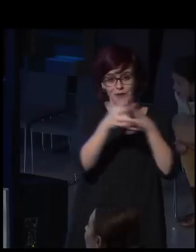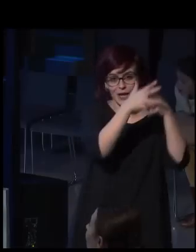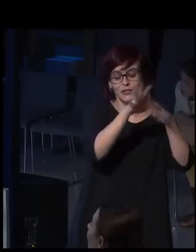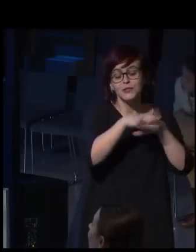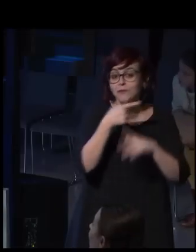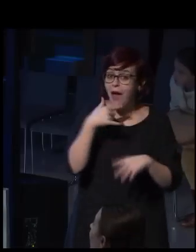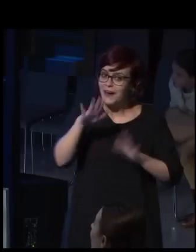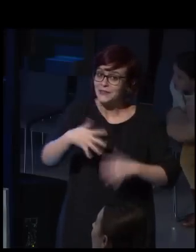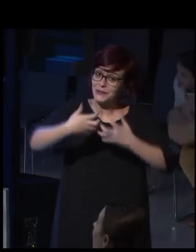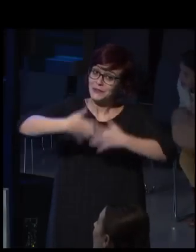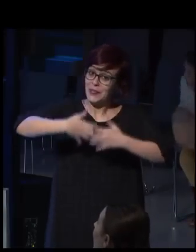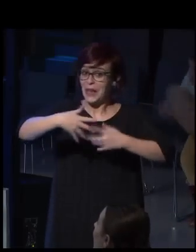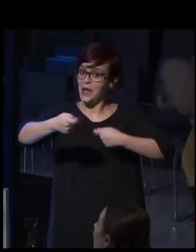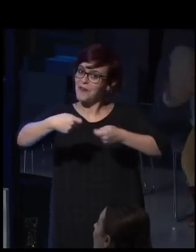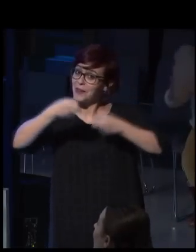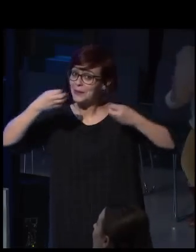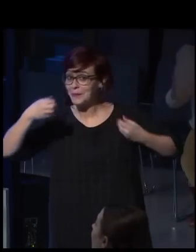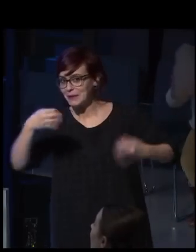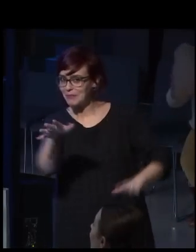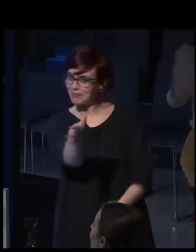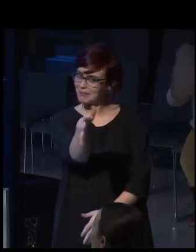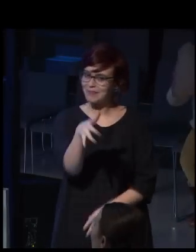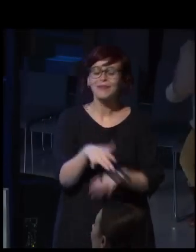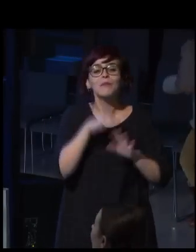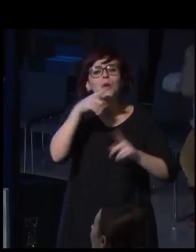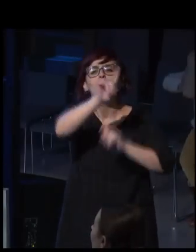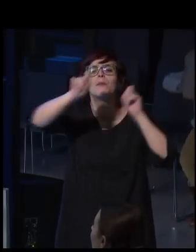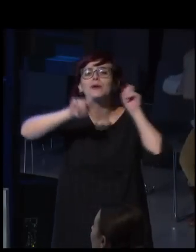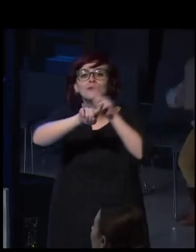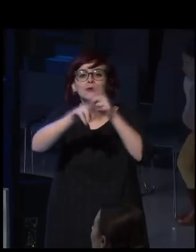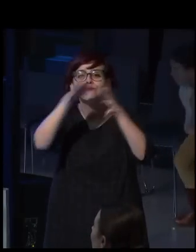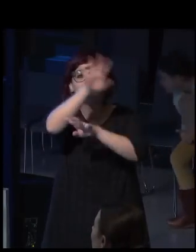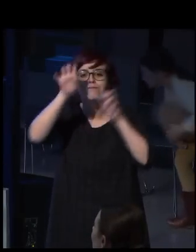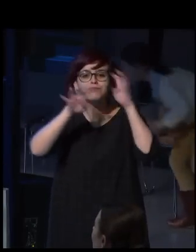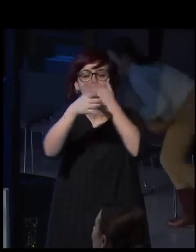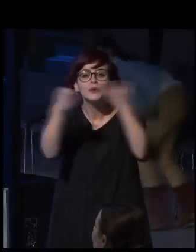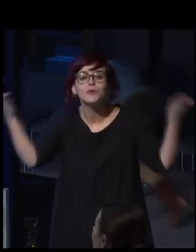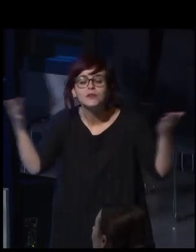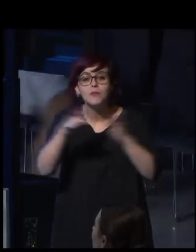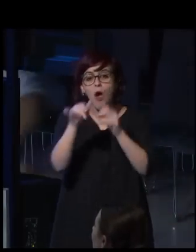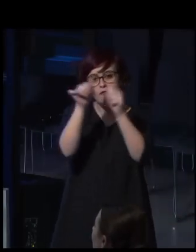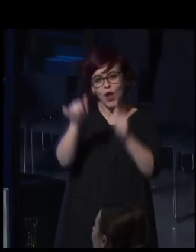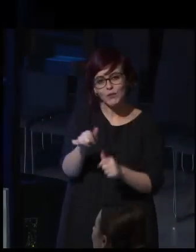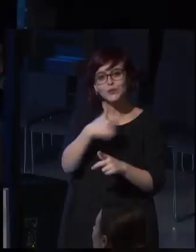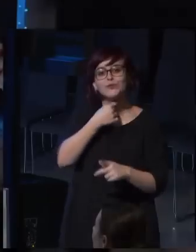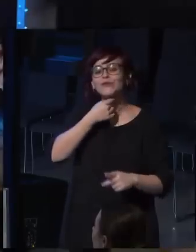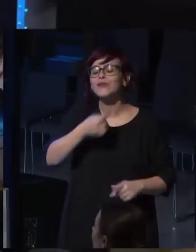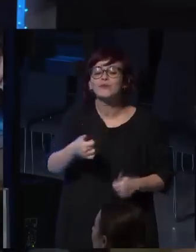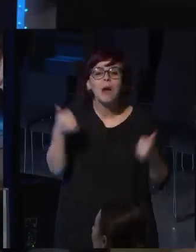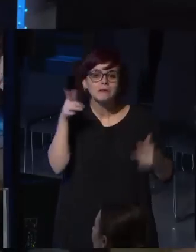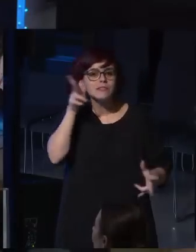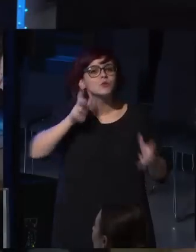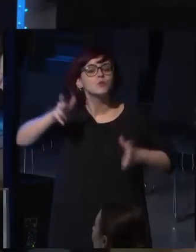de funcionar comercialmente. Pero sí me gustaría preguntaros, en este caso, por vuestros formatos favoritos de